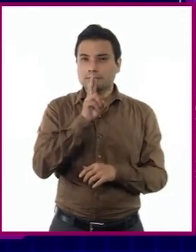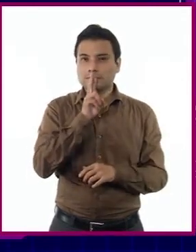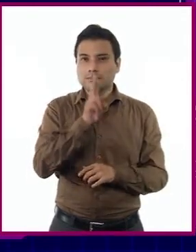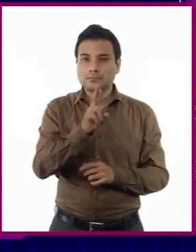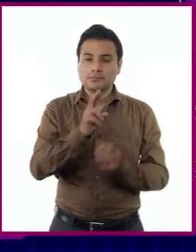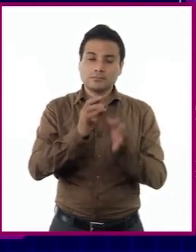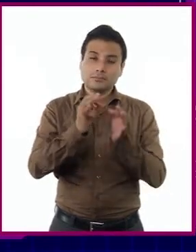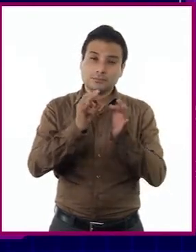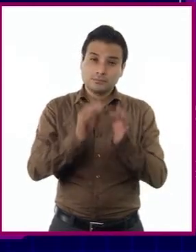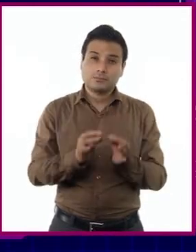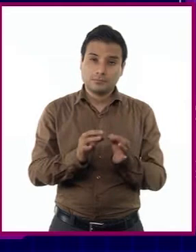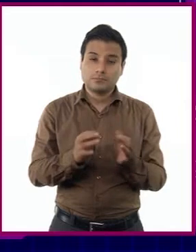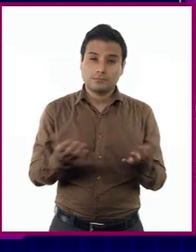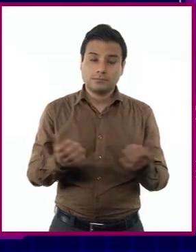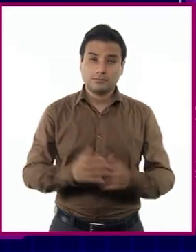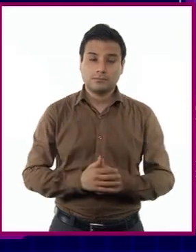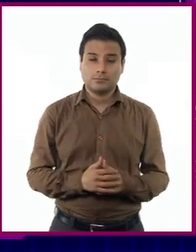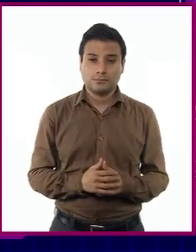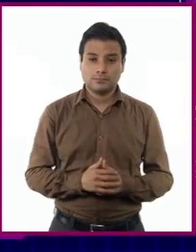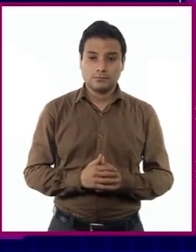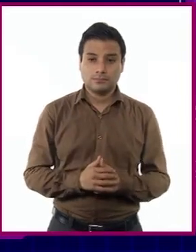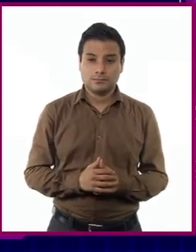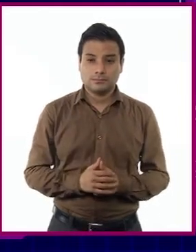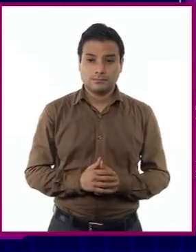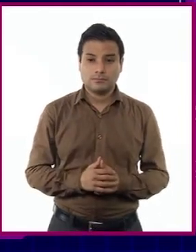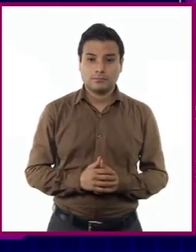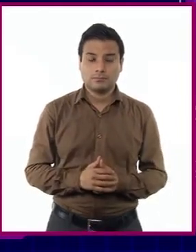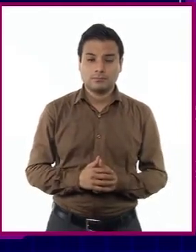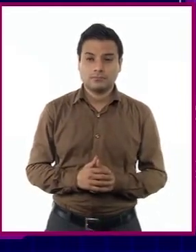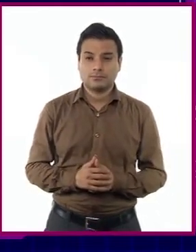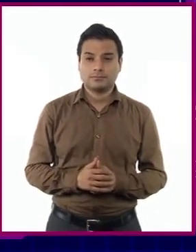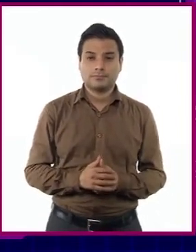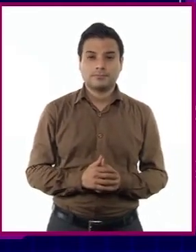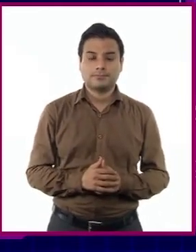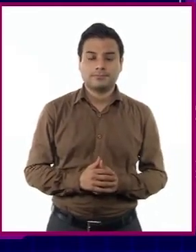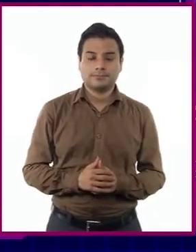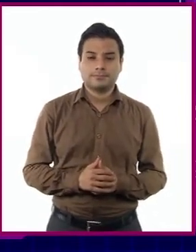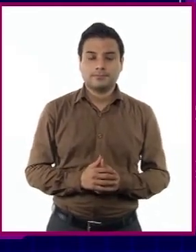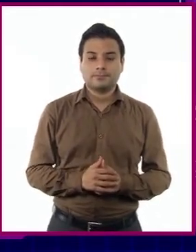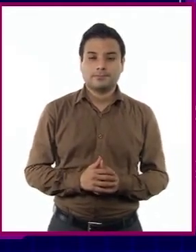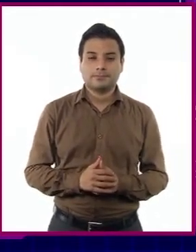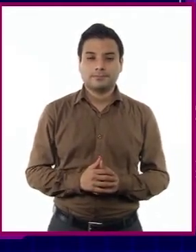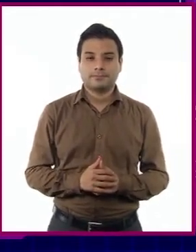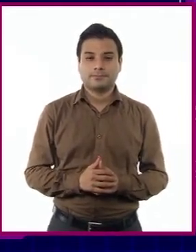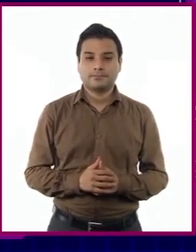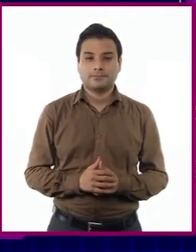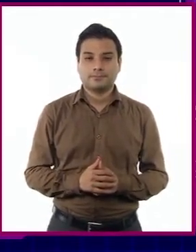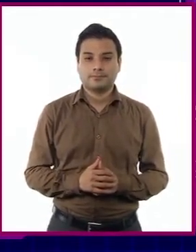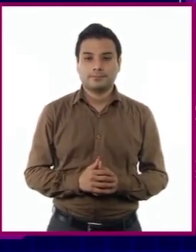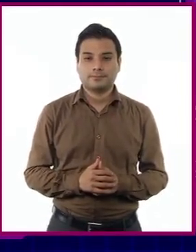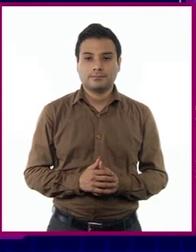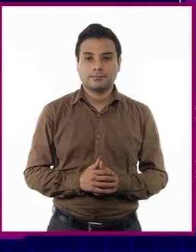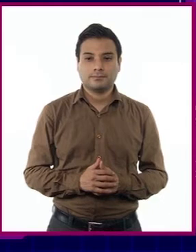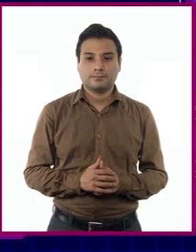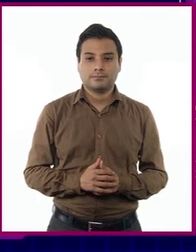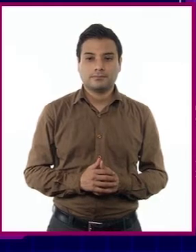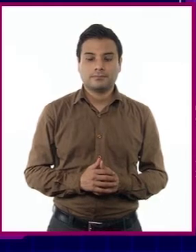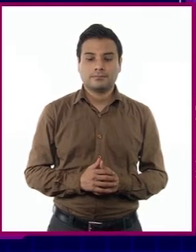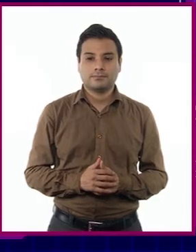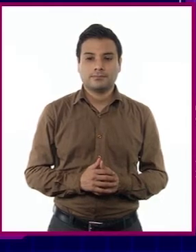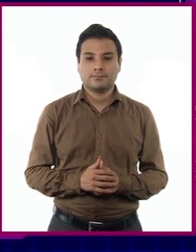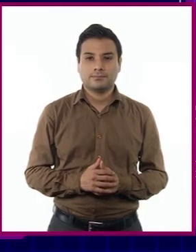como ser al área de la base circular del cilindro y llegue a la diferencia